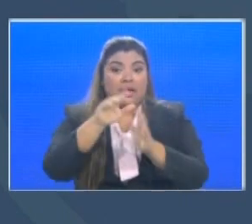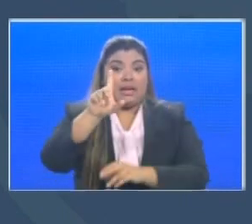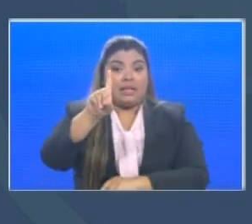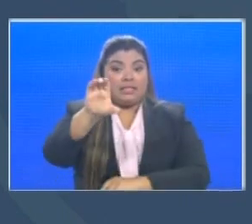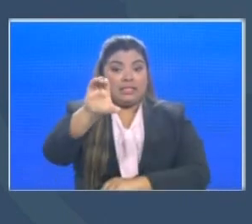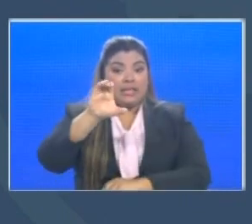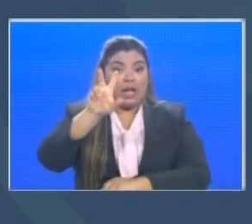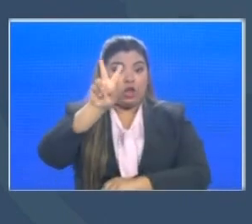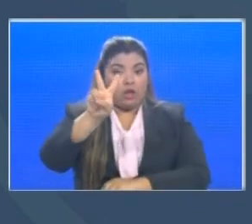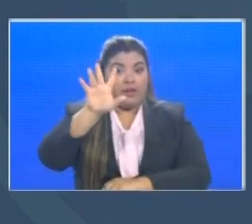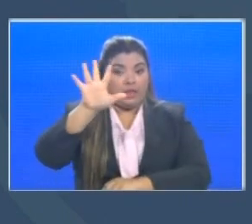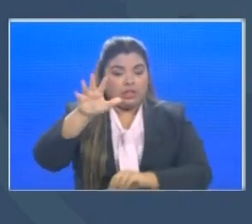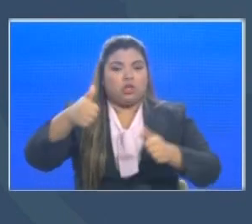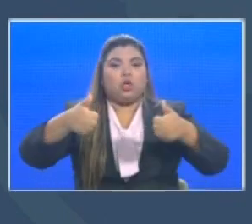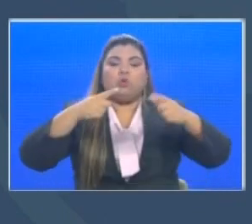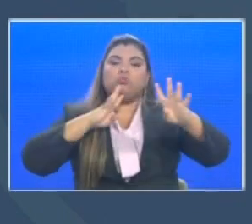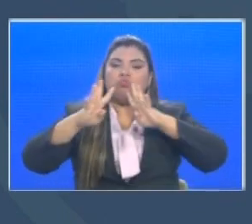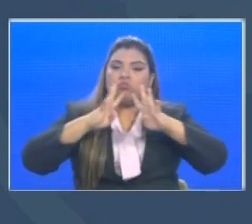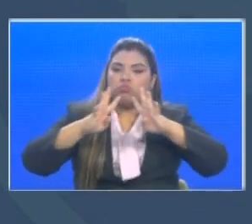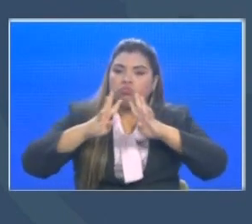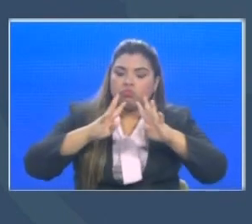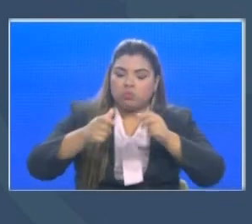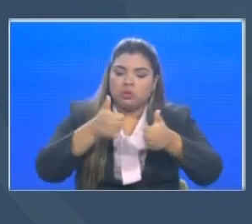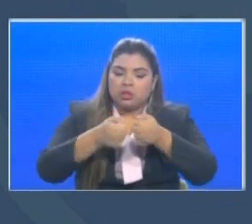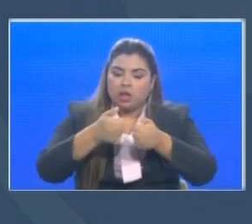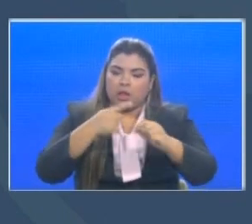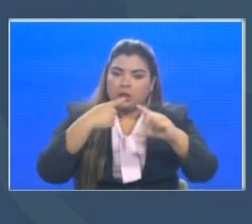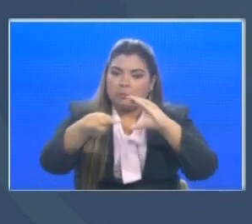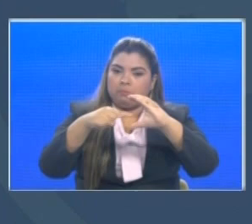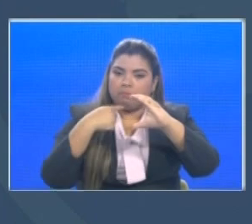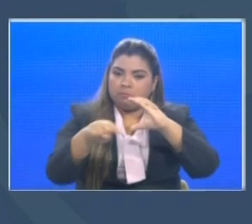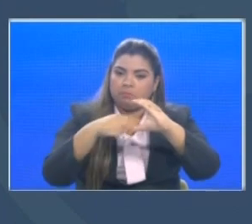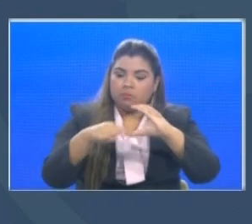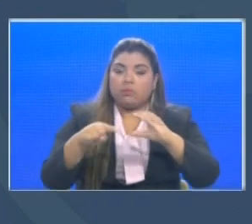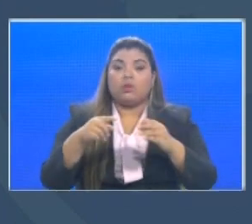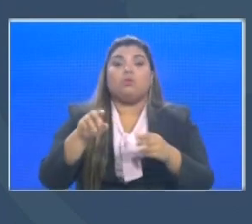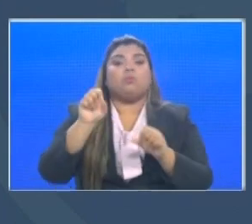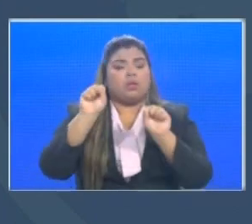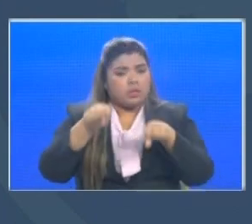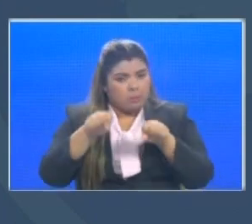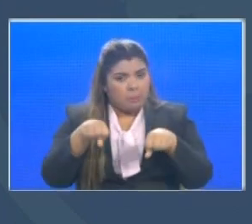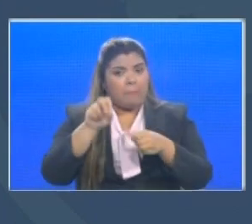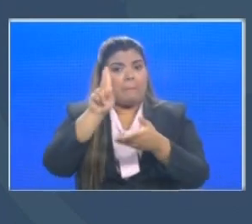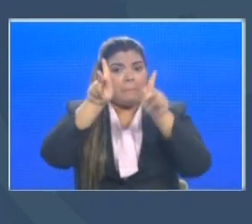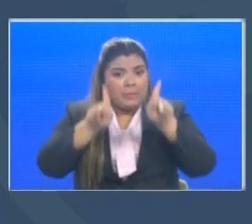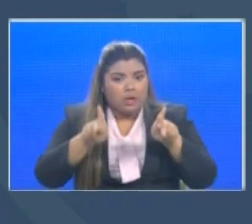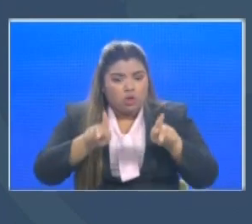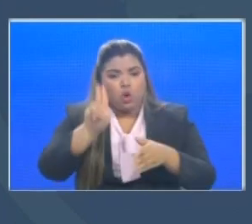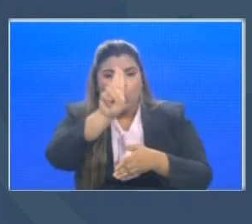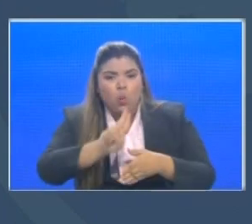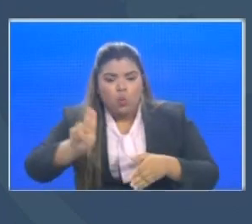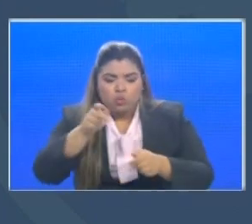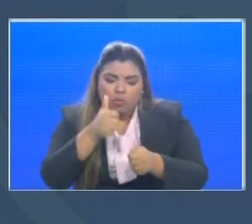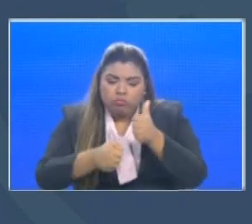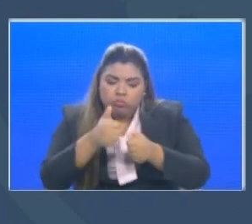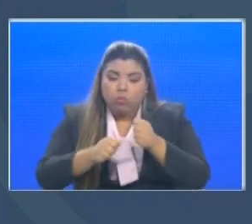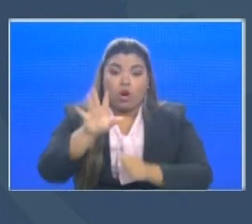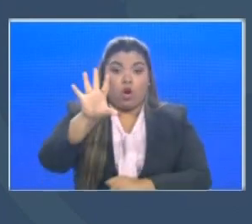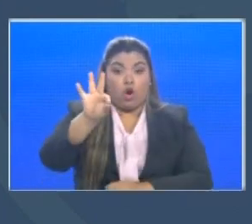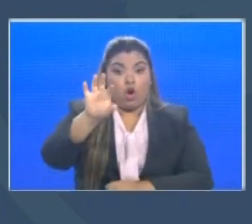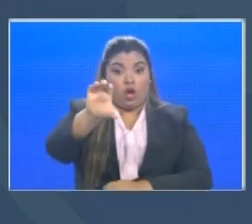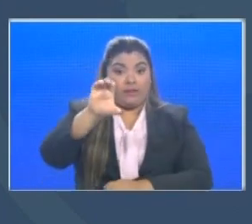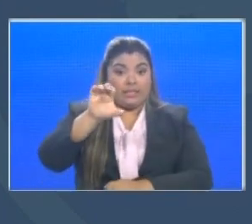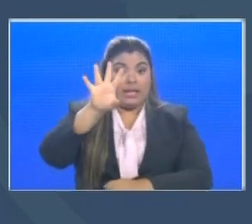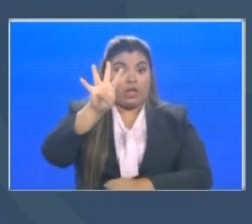1.125 conversaciones totales y han utilizado la plataforma 940